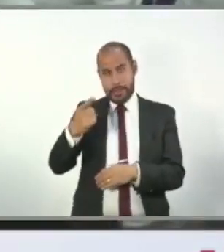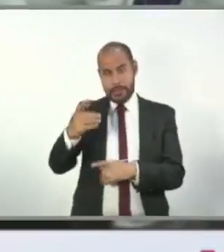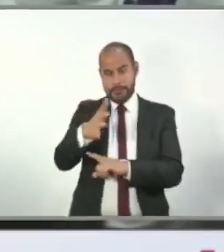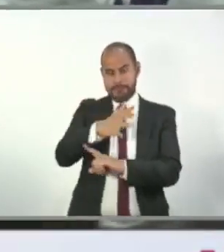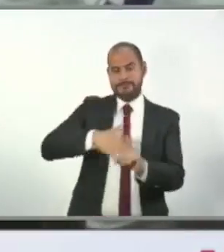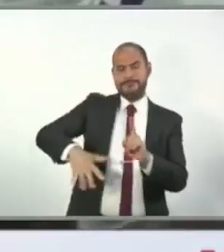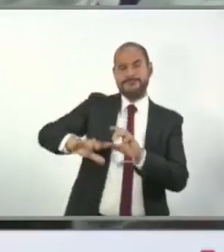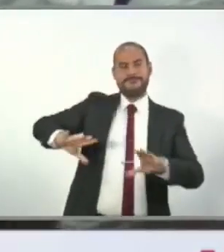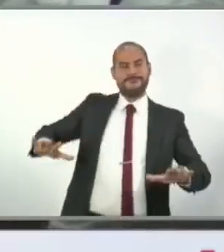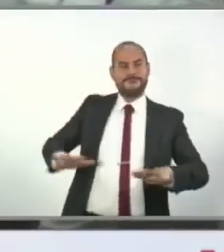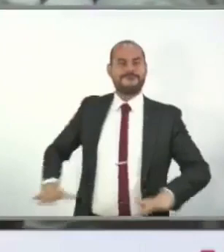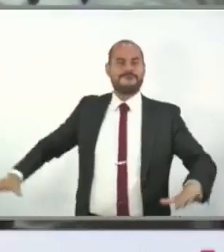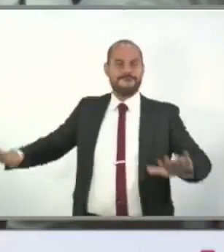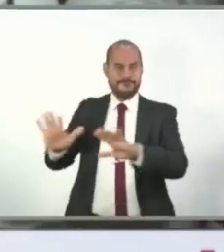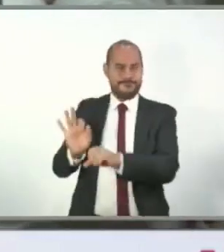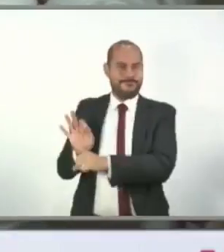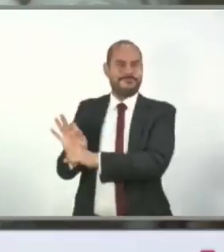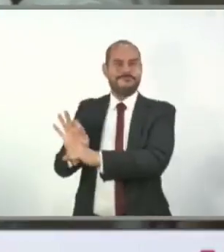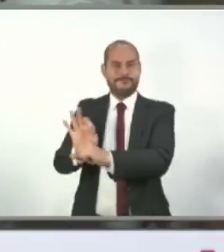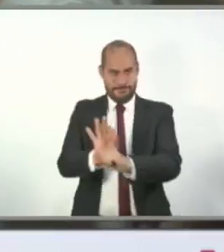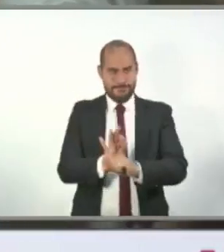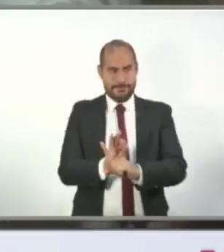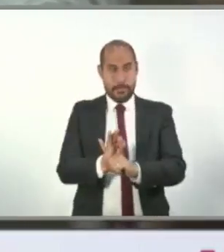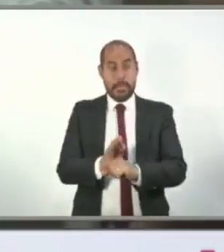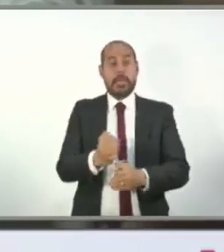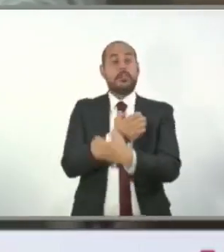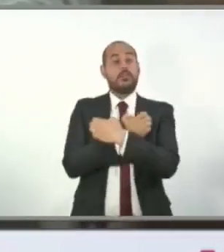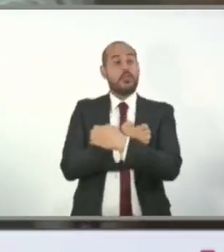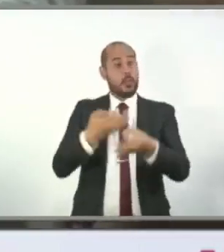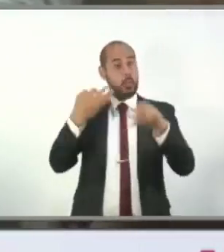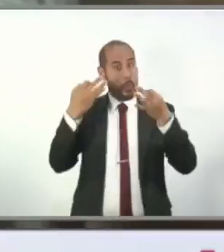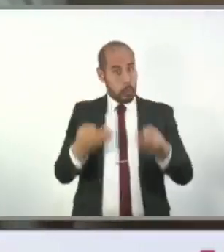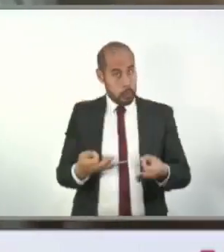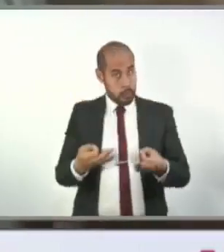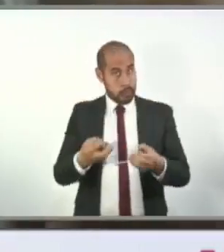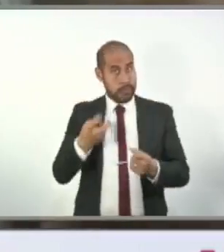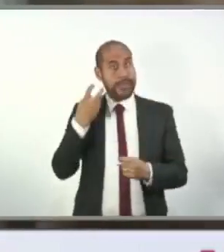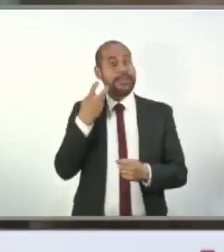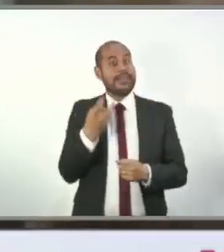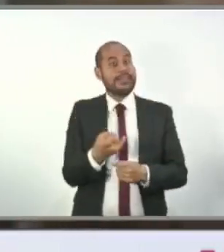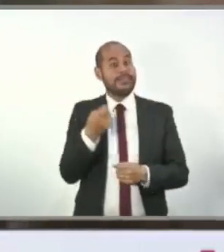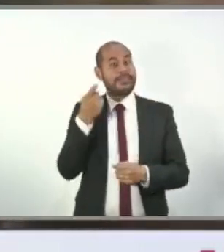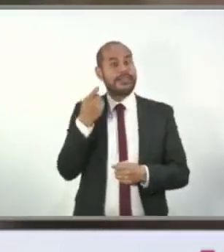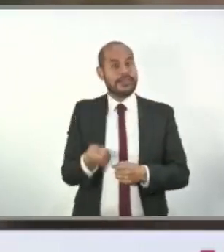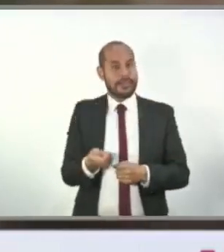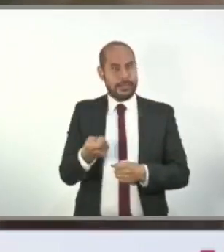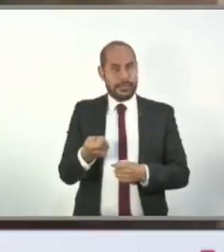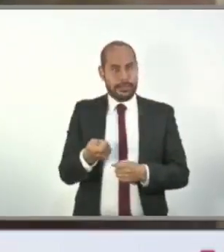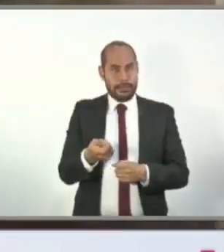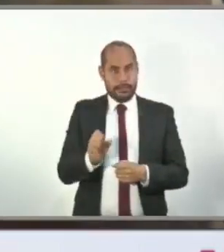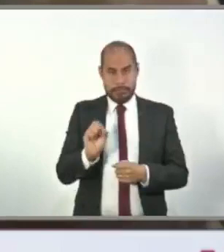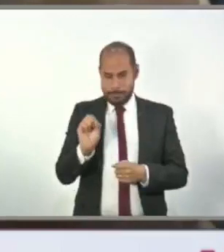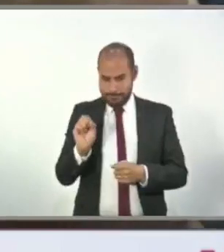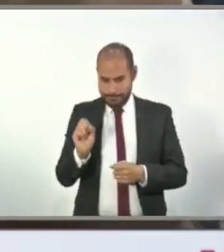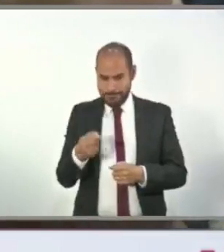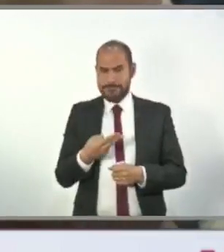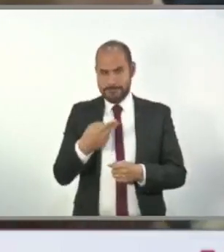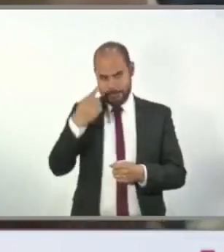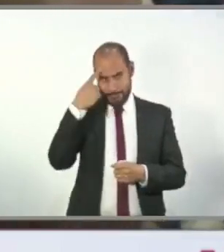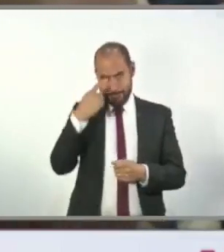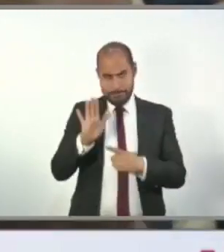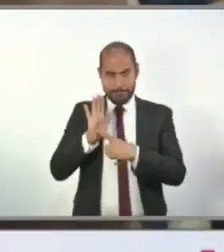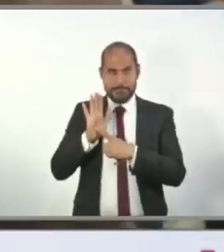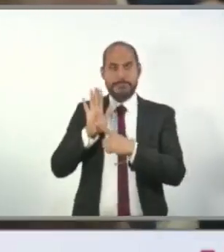realidad. La educación de excelencia es, pues, una herramienta privilegiada para vislumbrar